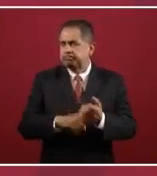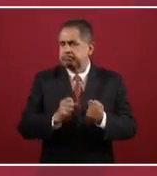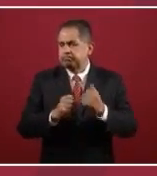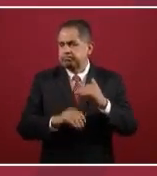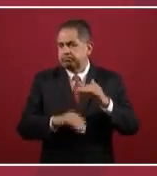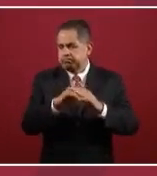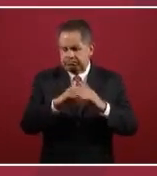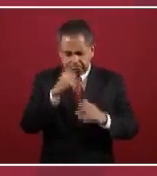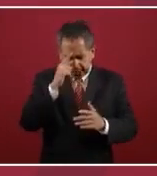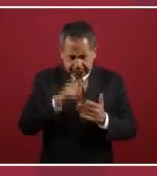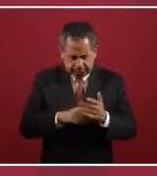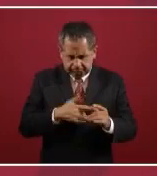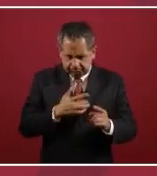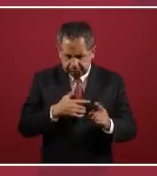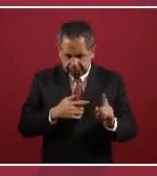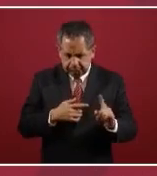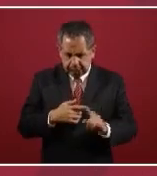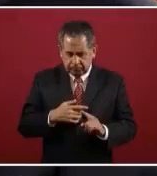a